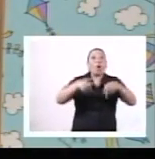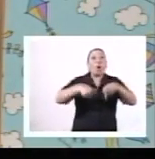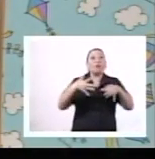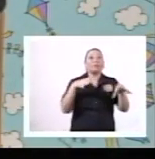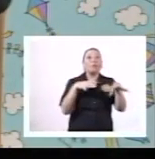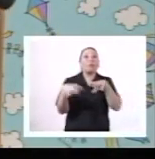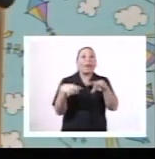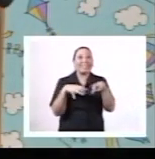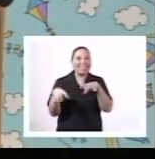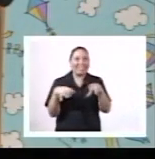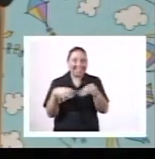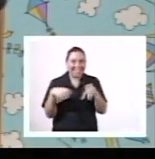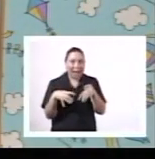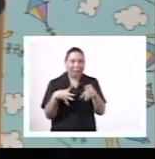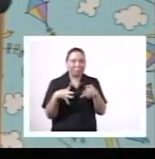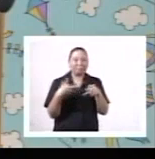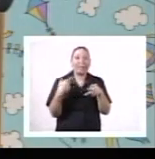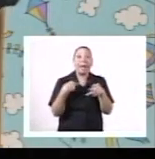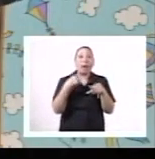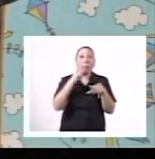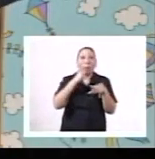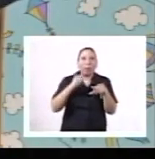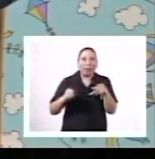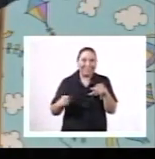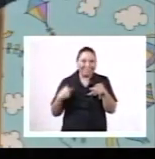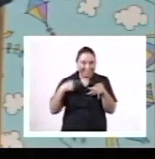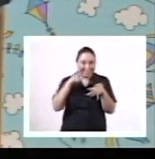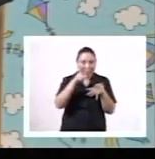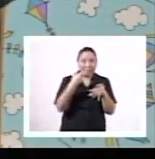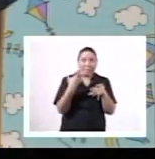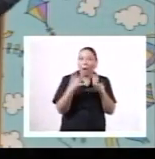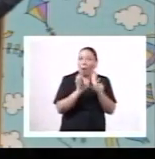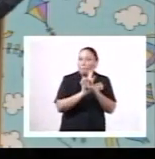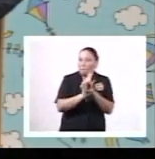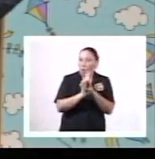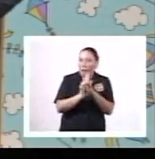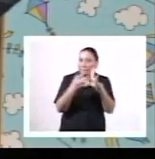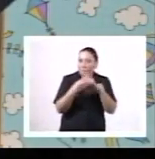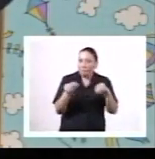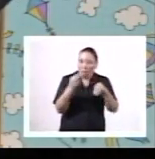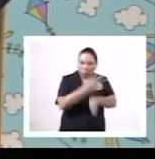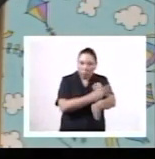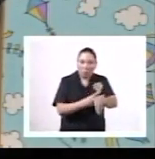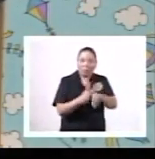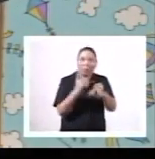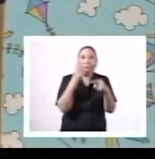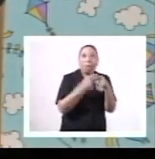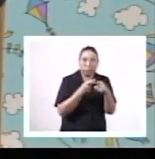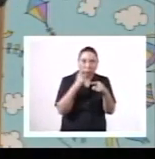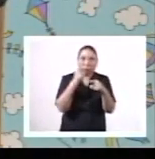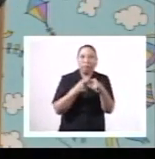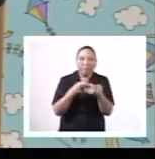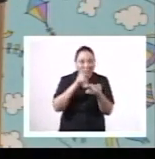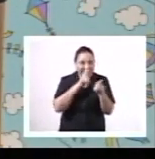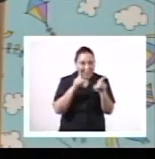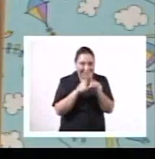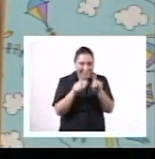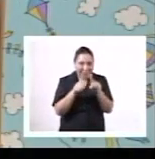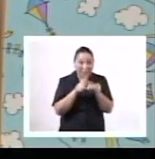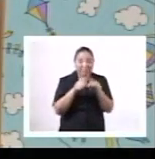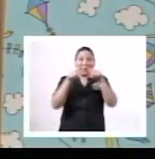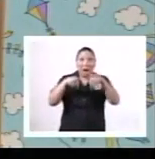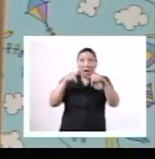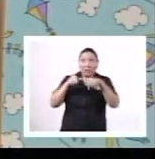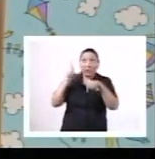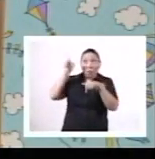trabe mientras cuento un cuento. Si se me traba, no se vayan a burlar de mí porque para eso es. Y nuestra amiga Carmen estará